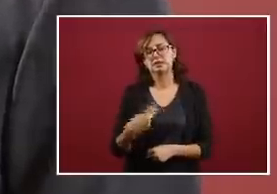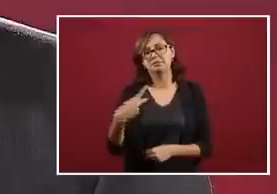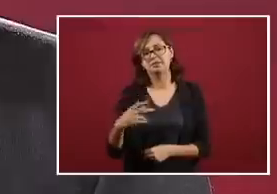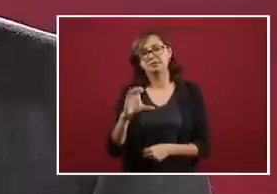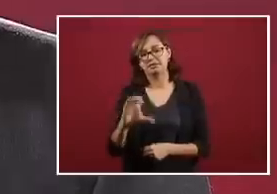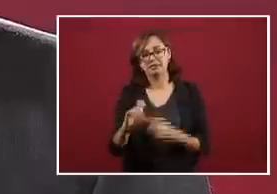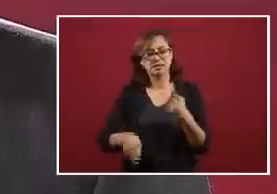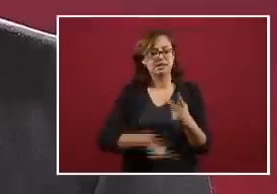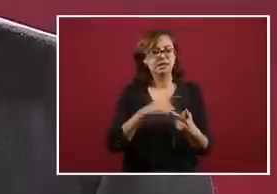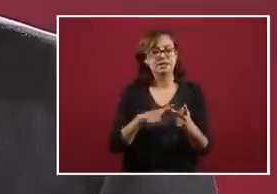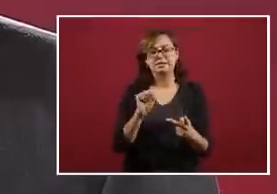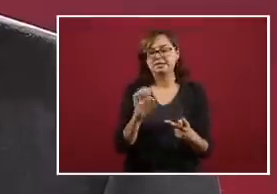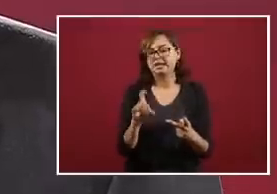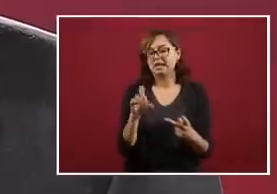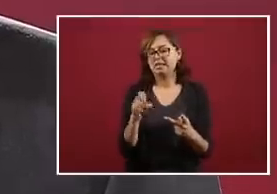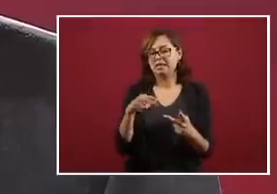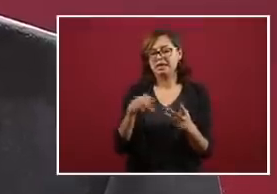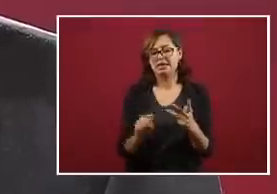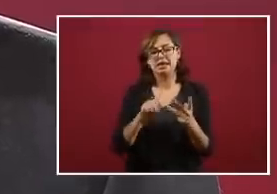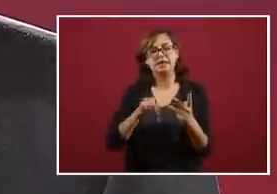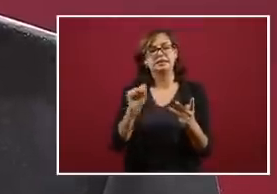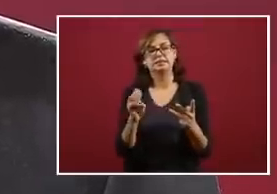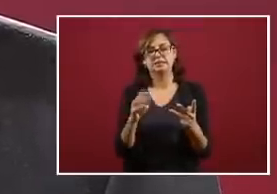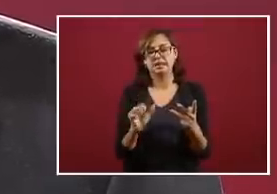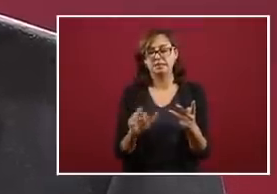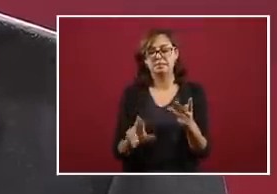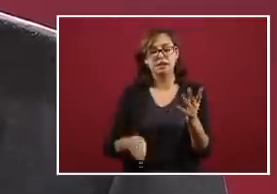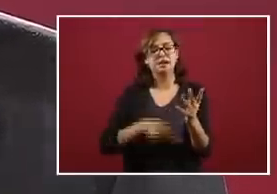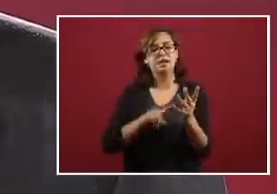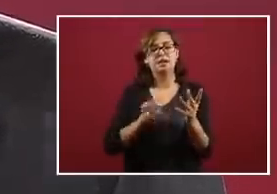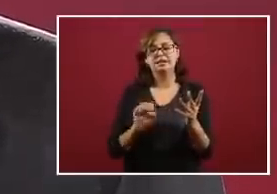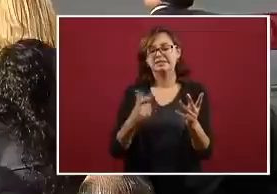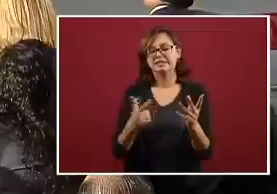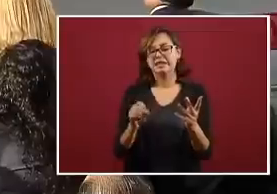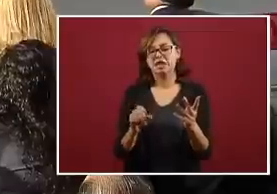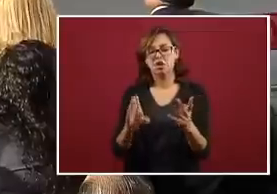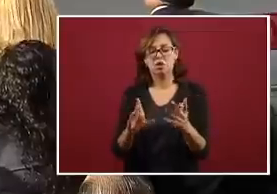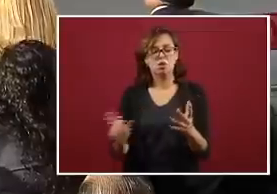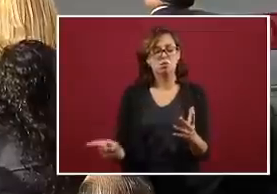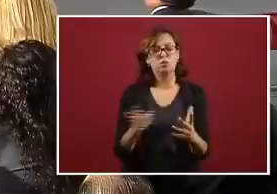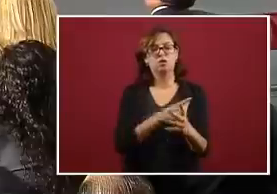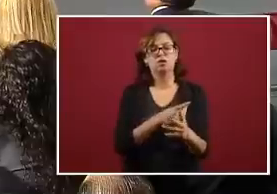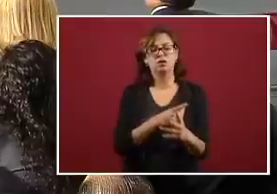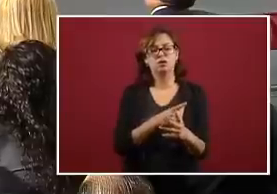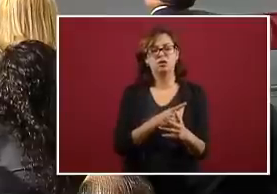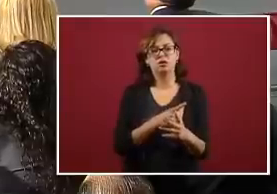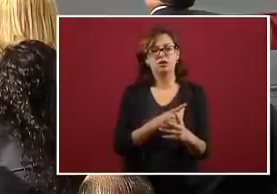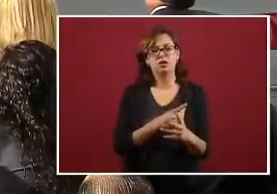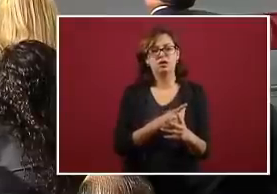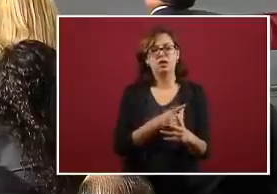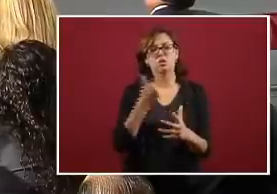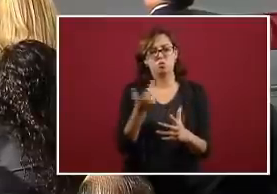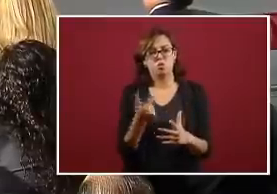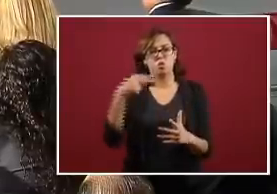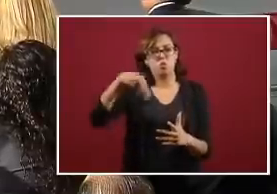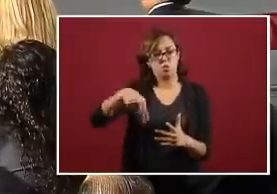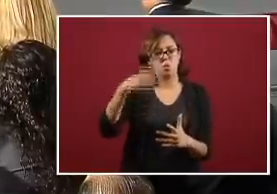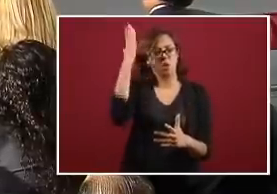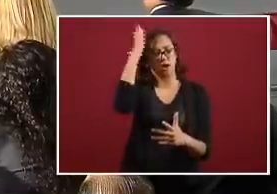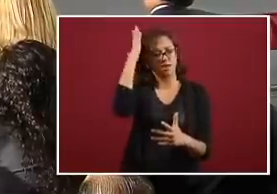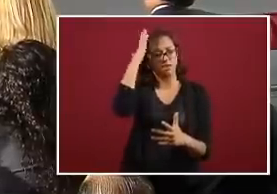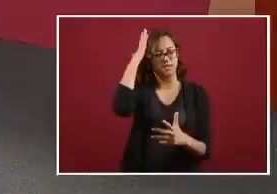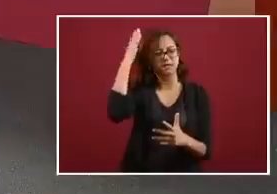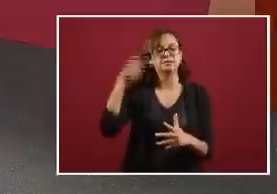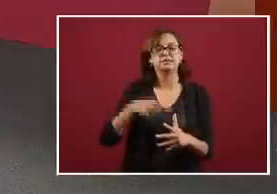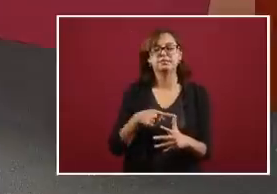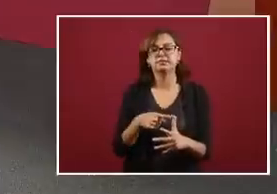Marina, la secretaria de Gobernación, el comandante de la Guardia